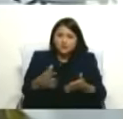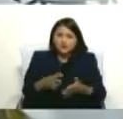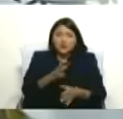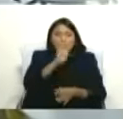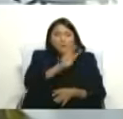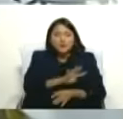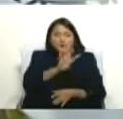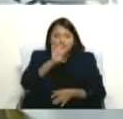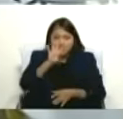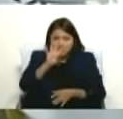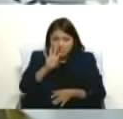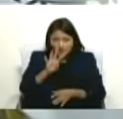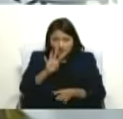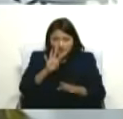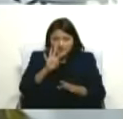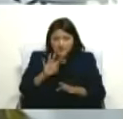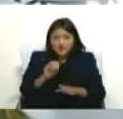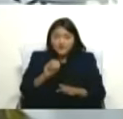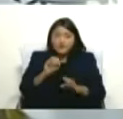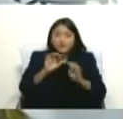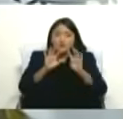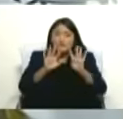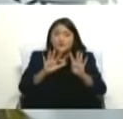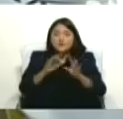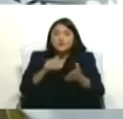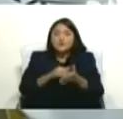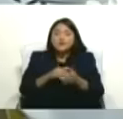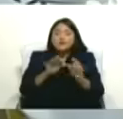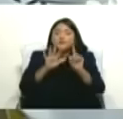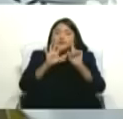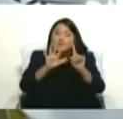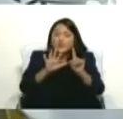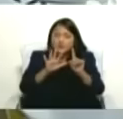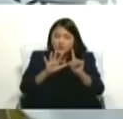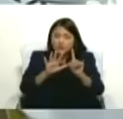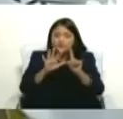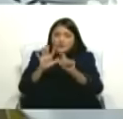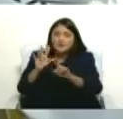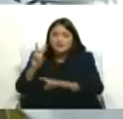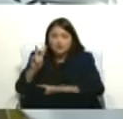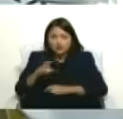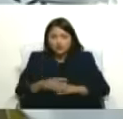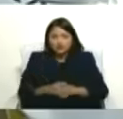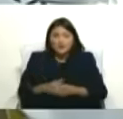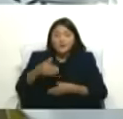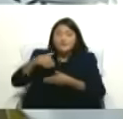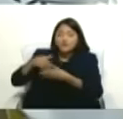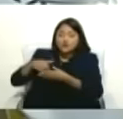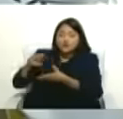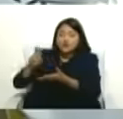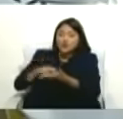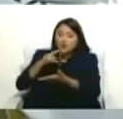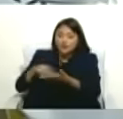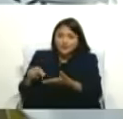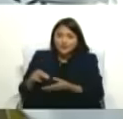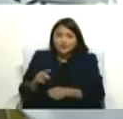10.449.652. Votos nulos,